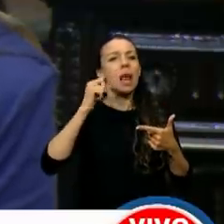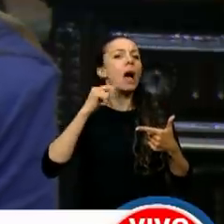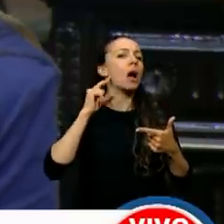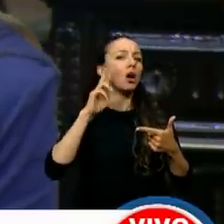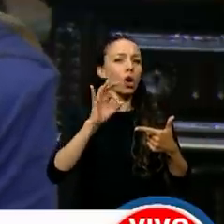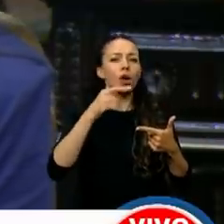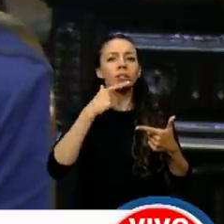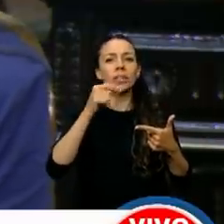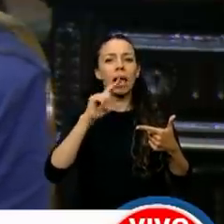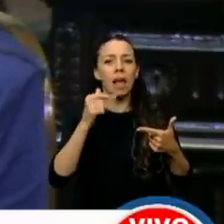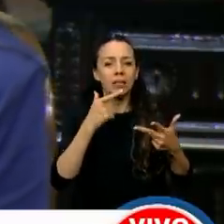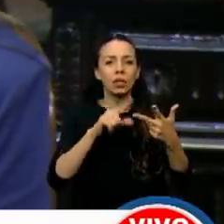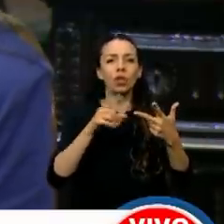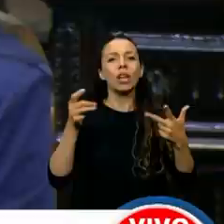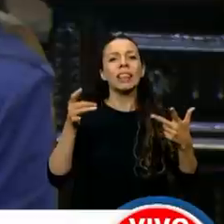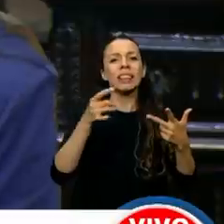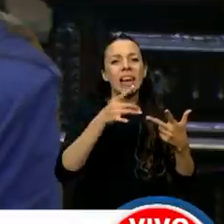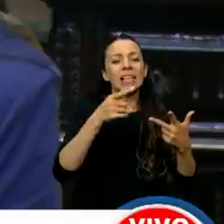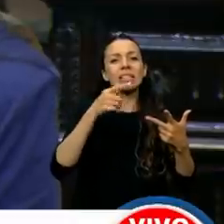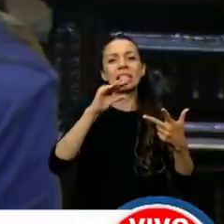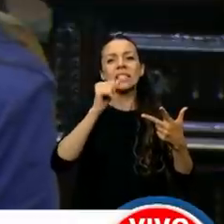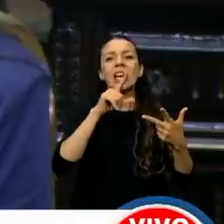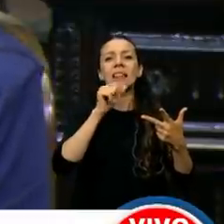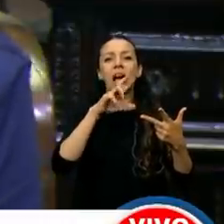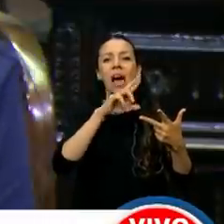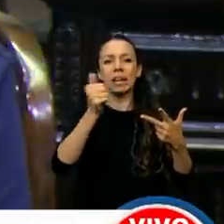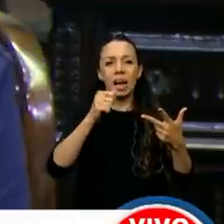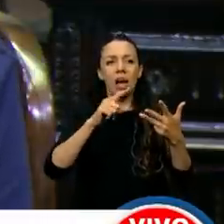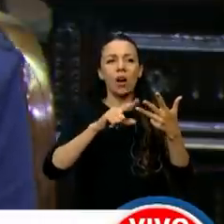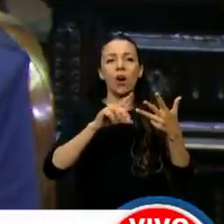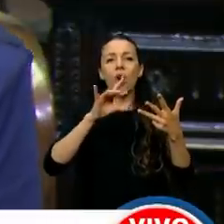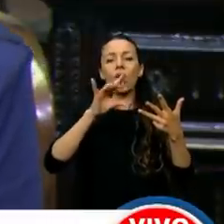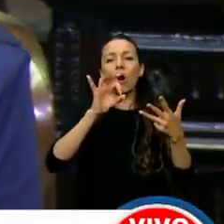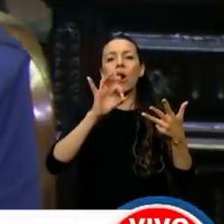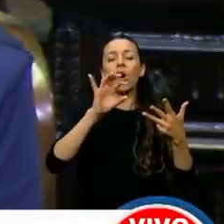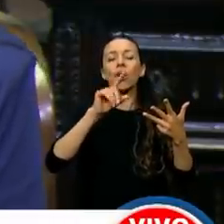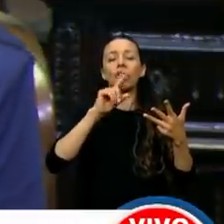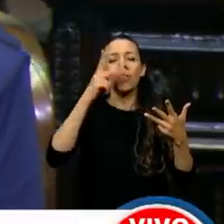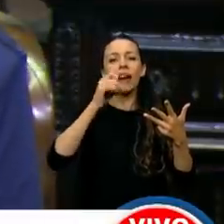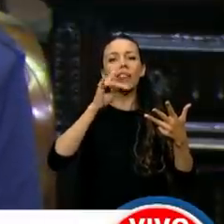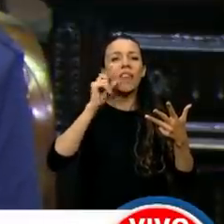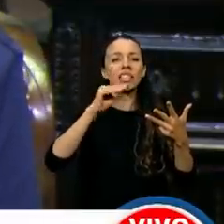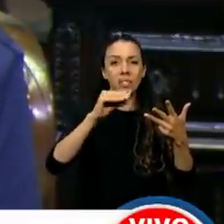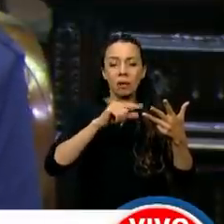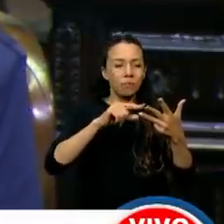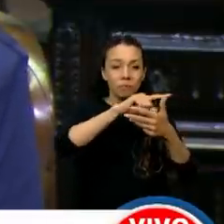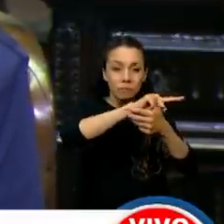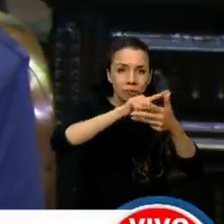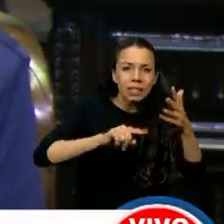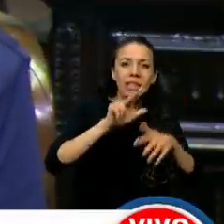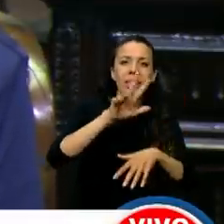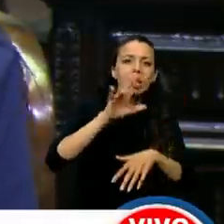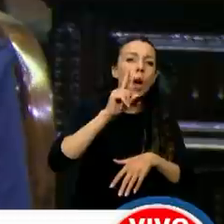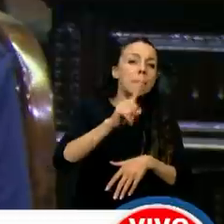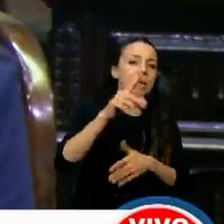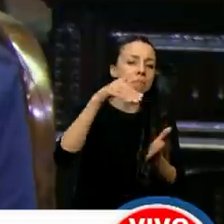trenes chatarra u otra vez ni más ni menos que llegamos a la suma de 35 mil millones de dólares